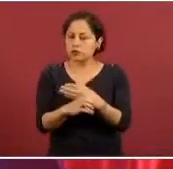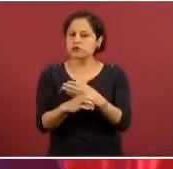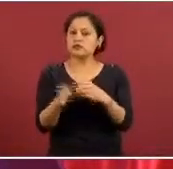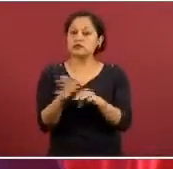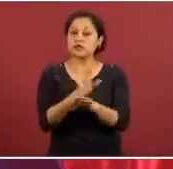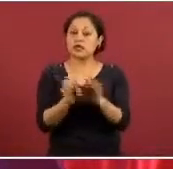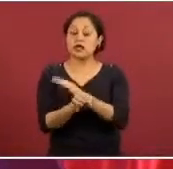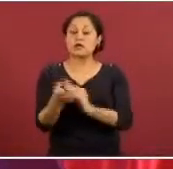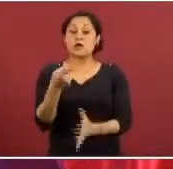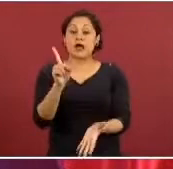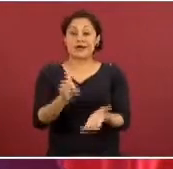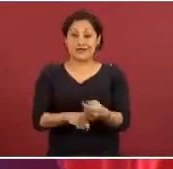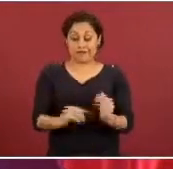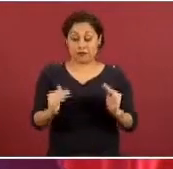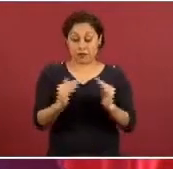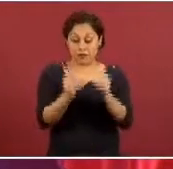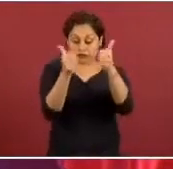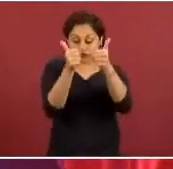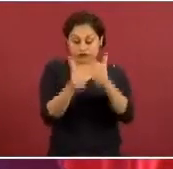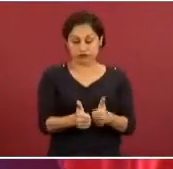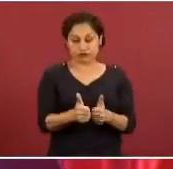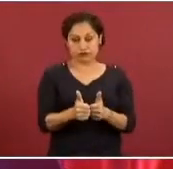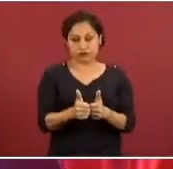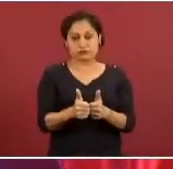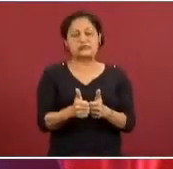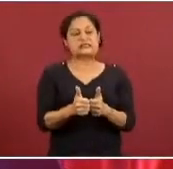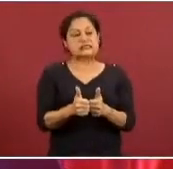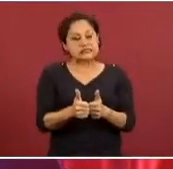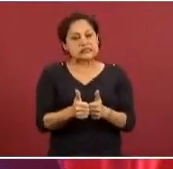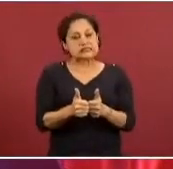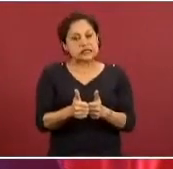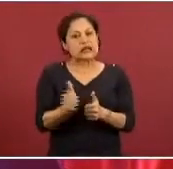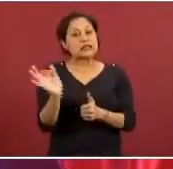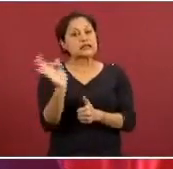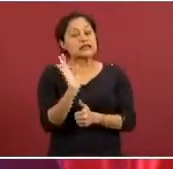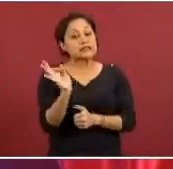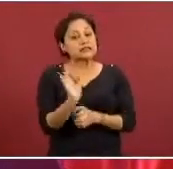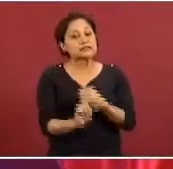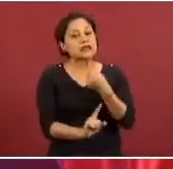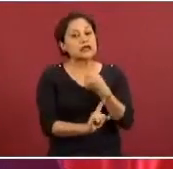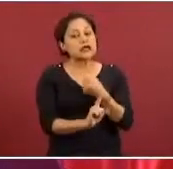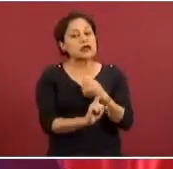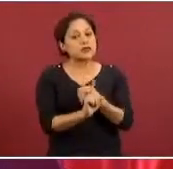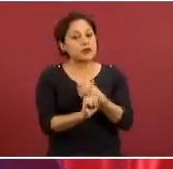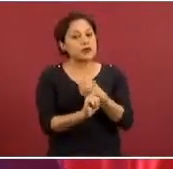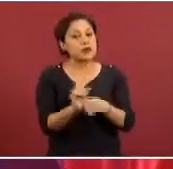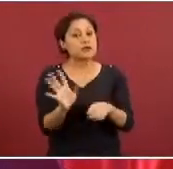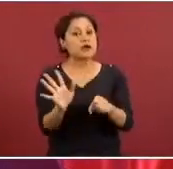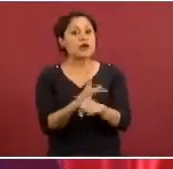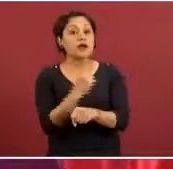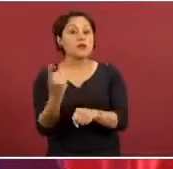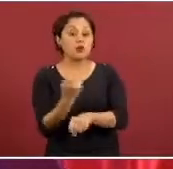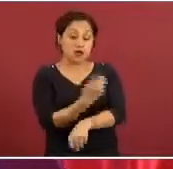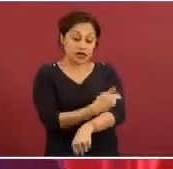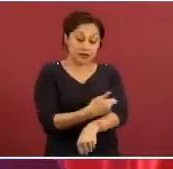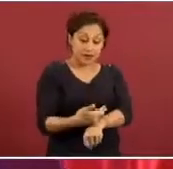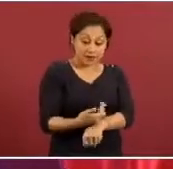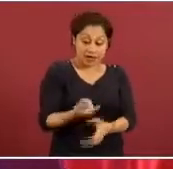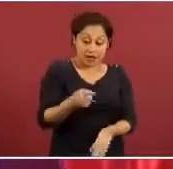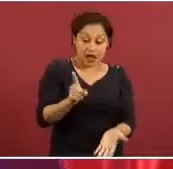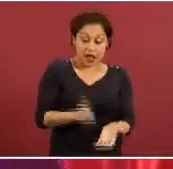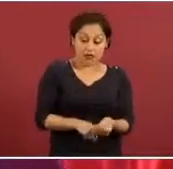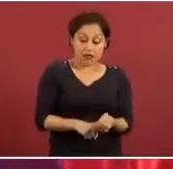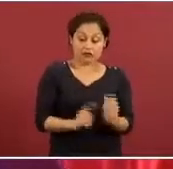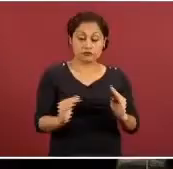aislamiento en casa, que puede implicar una convivencia más intensa, más estrecha entre las personas